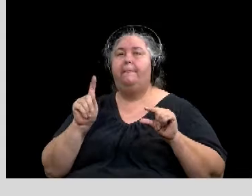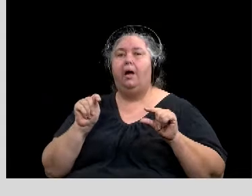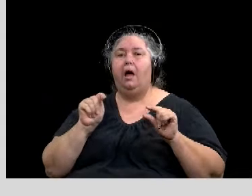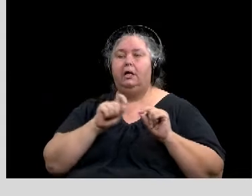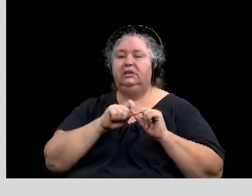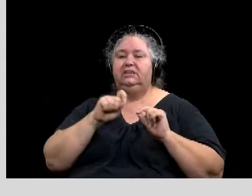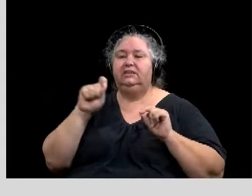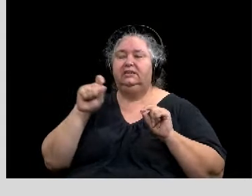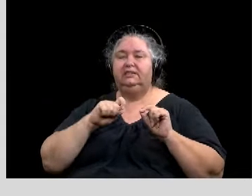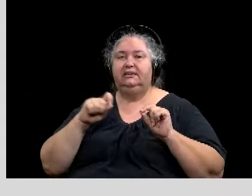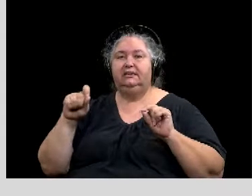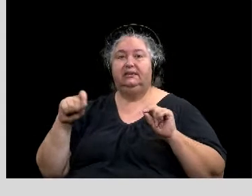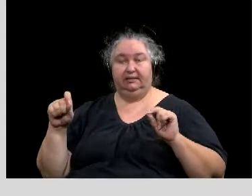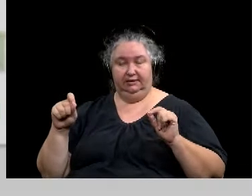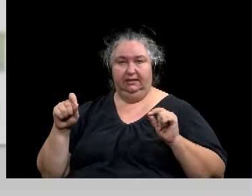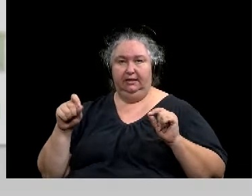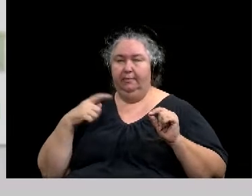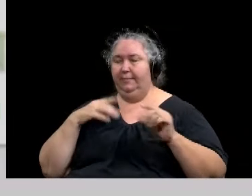lo pude